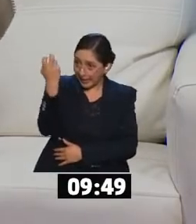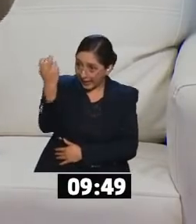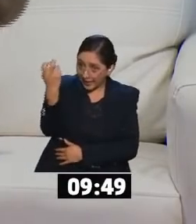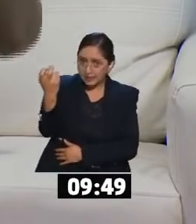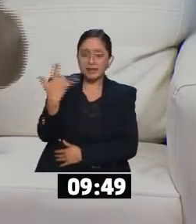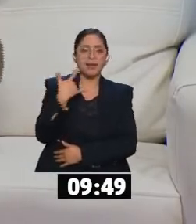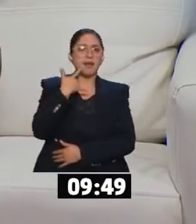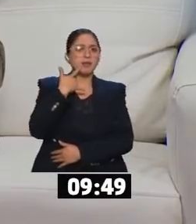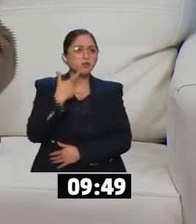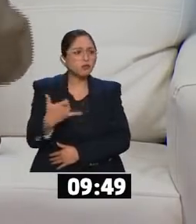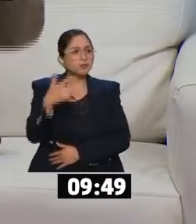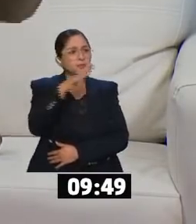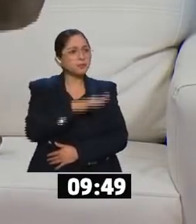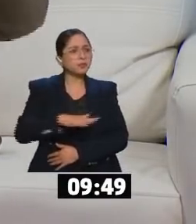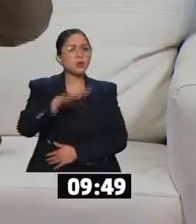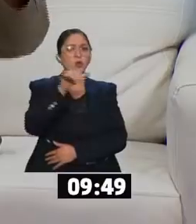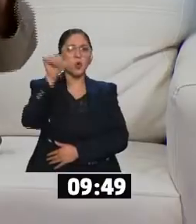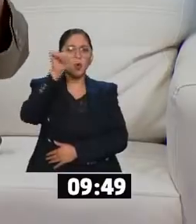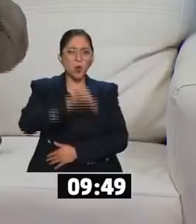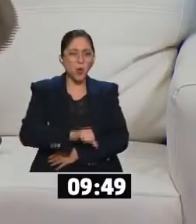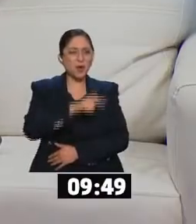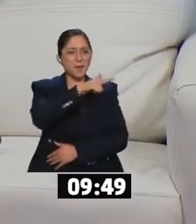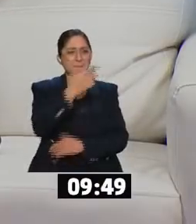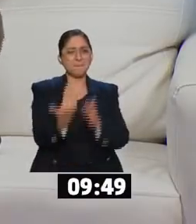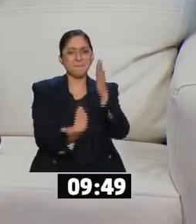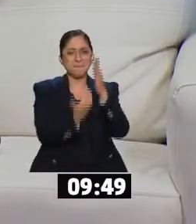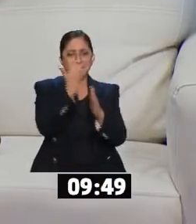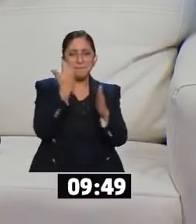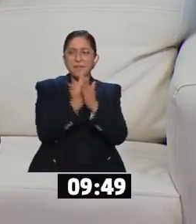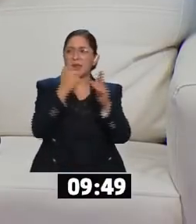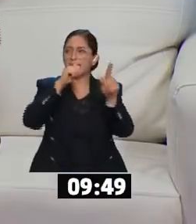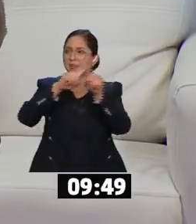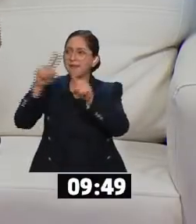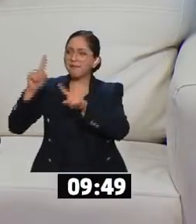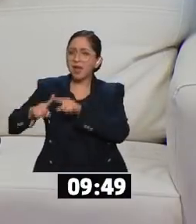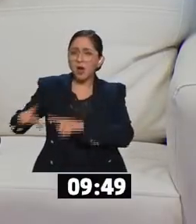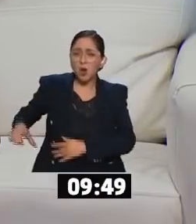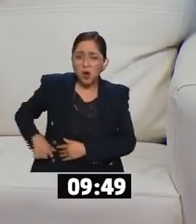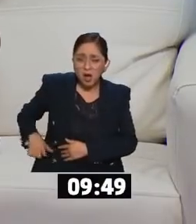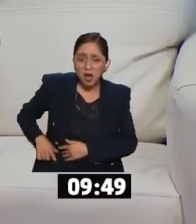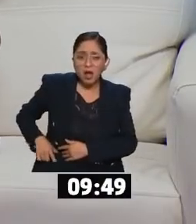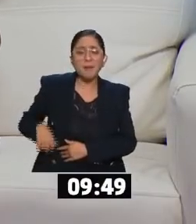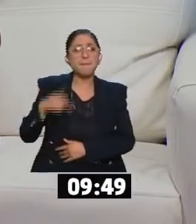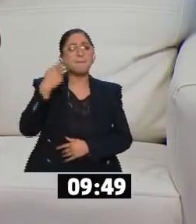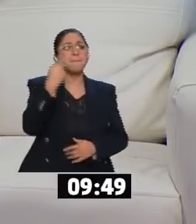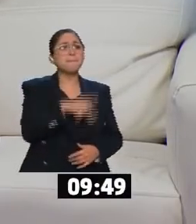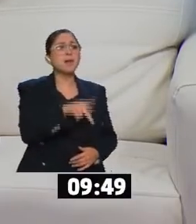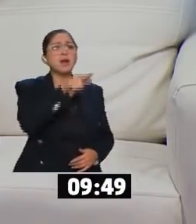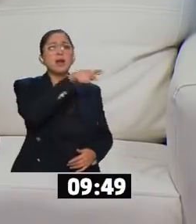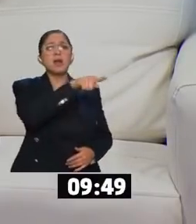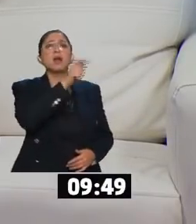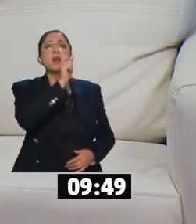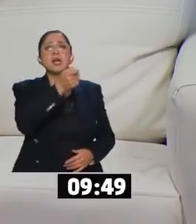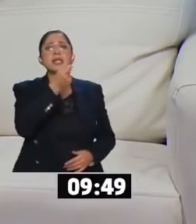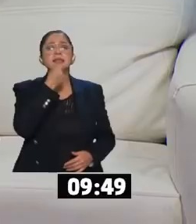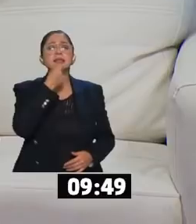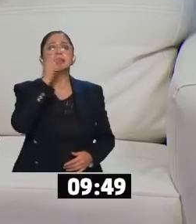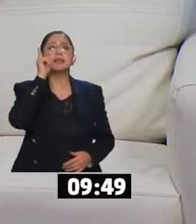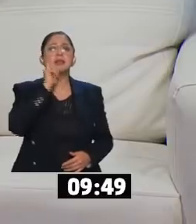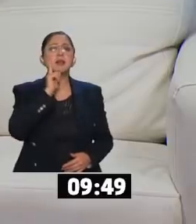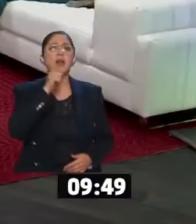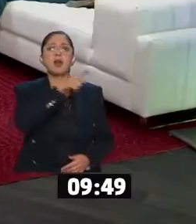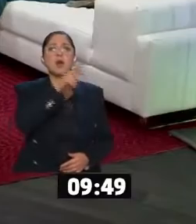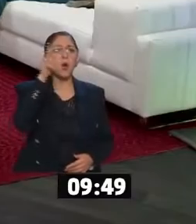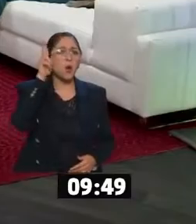Estado. Hoy en la mañanera pasaron a los gobernadores de diferentes No, lugares. pero la niñita que le dijo, buenos días, señor presidente.